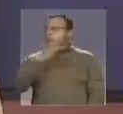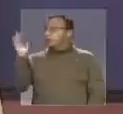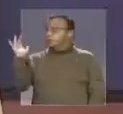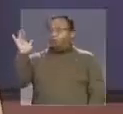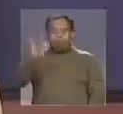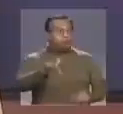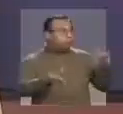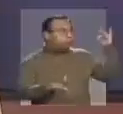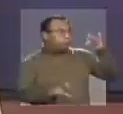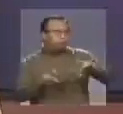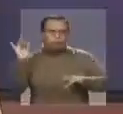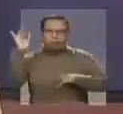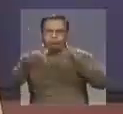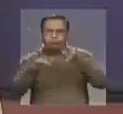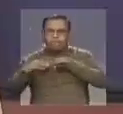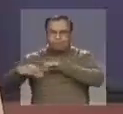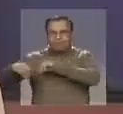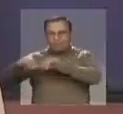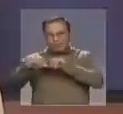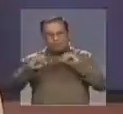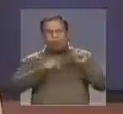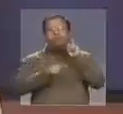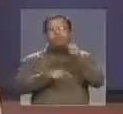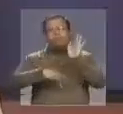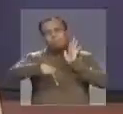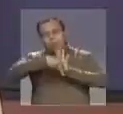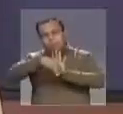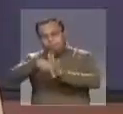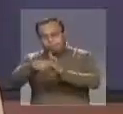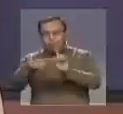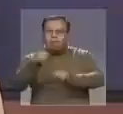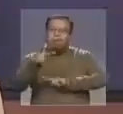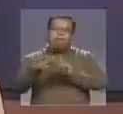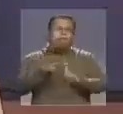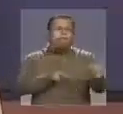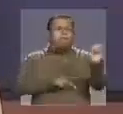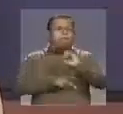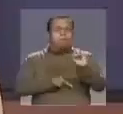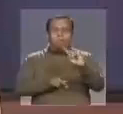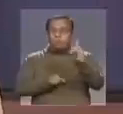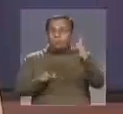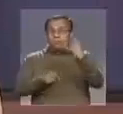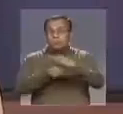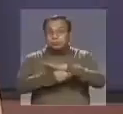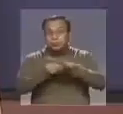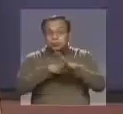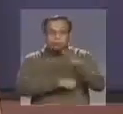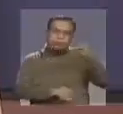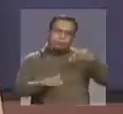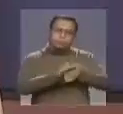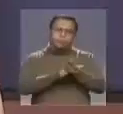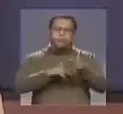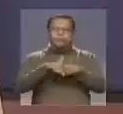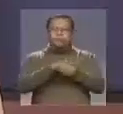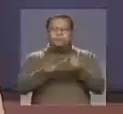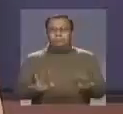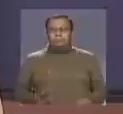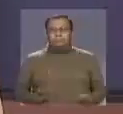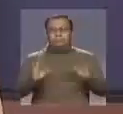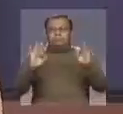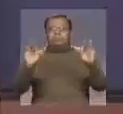aquí desde sus territorios, producto del desplazamiento, producto incluso de tener acceso a mejores